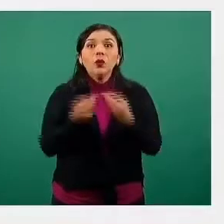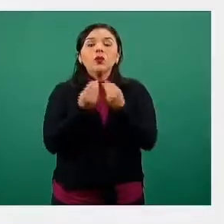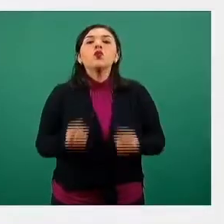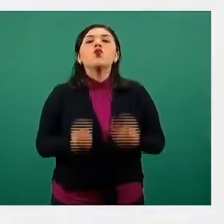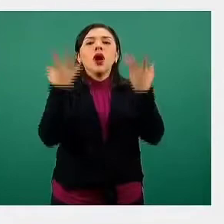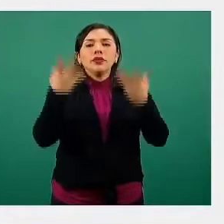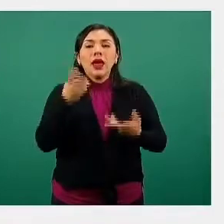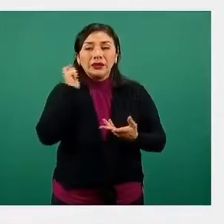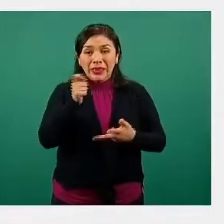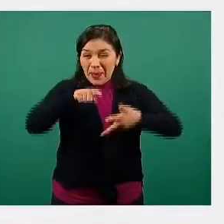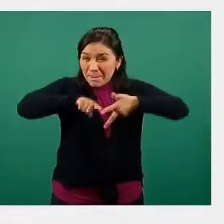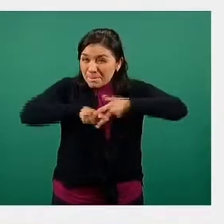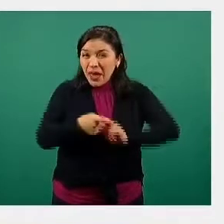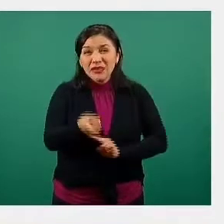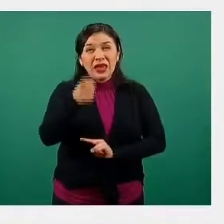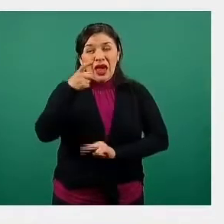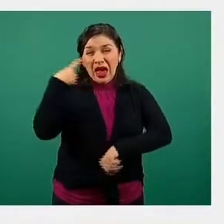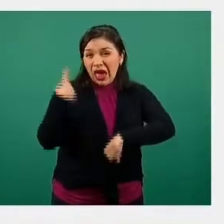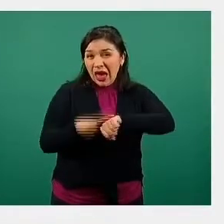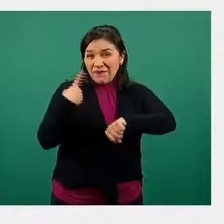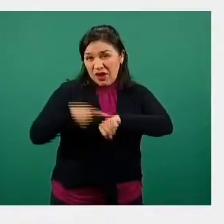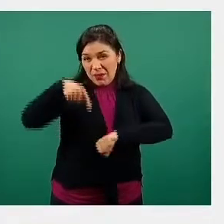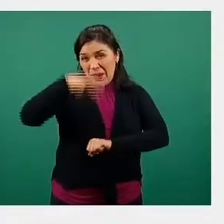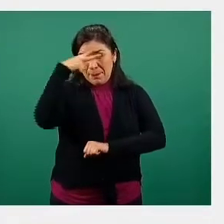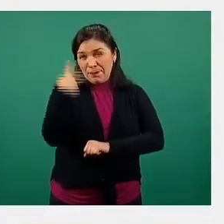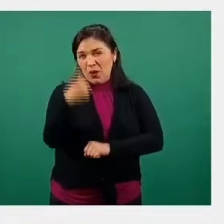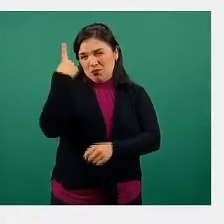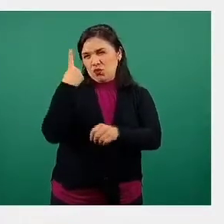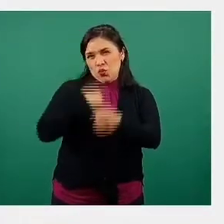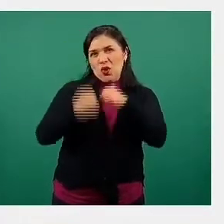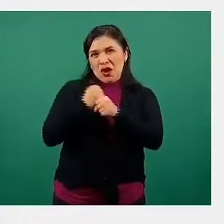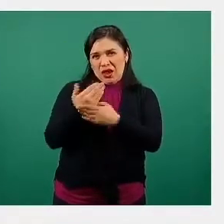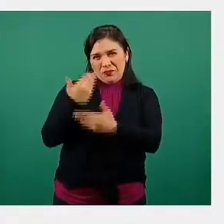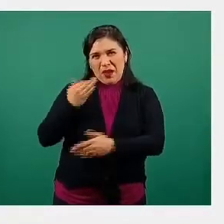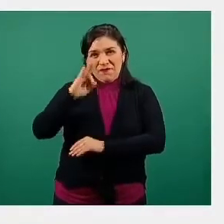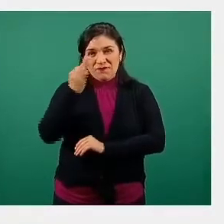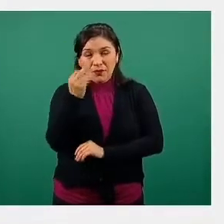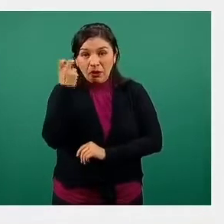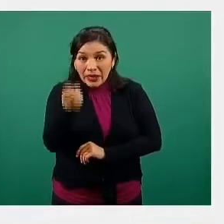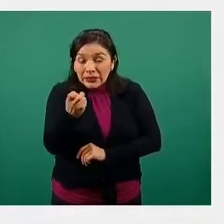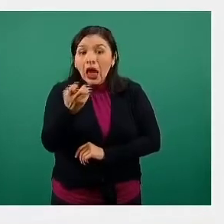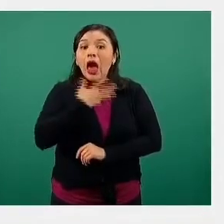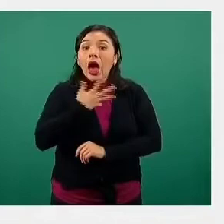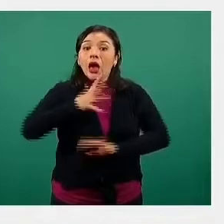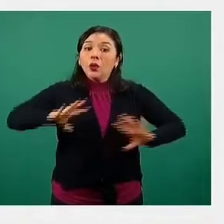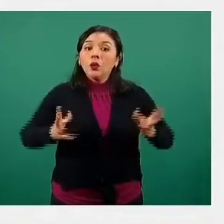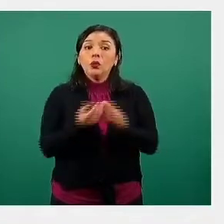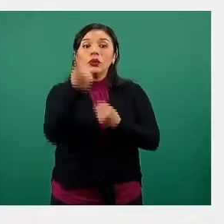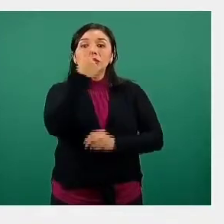acumulado desde que inició la epidemia en México el año pasado, en el mes de febrero, de